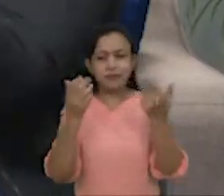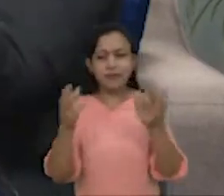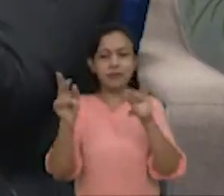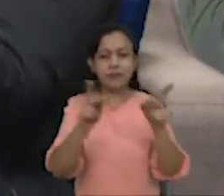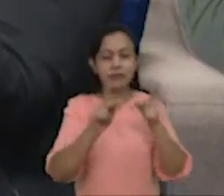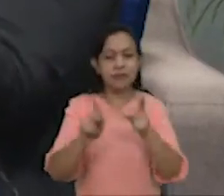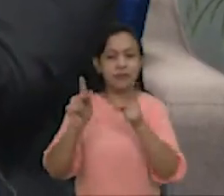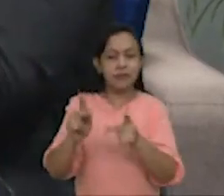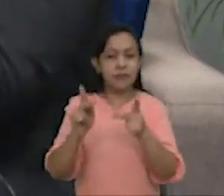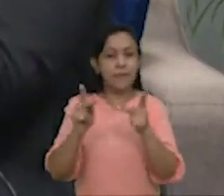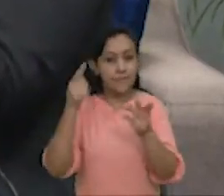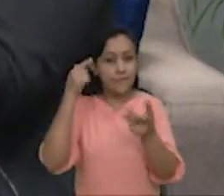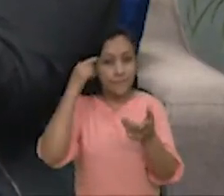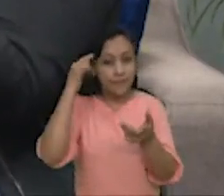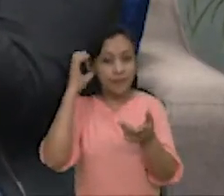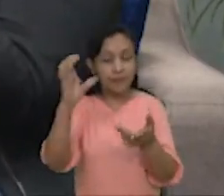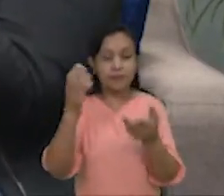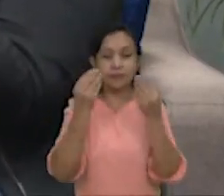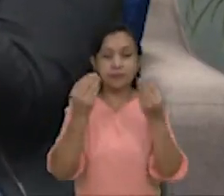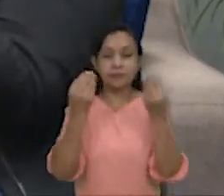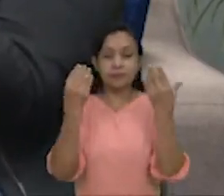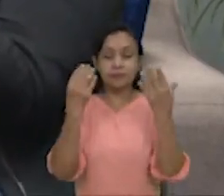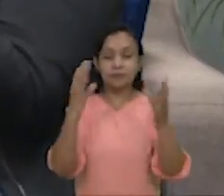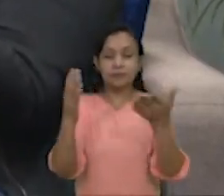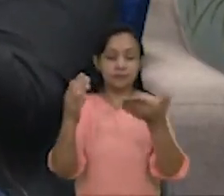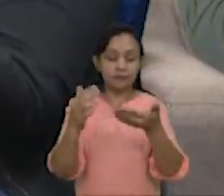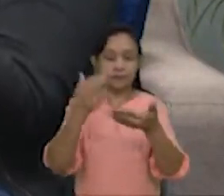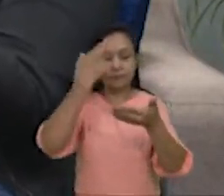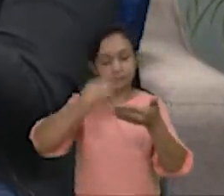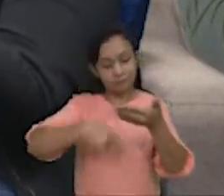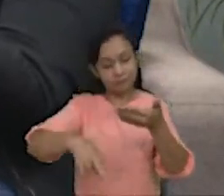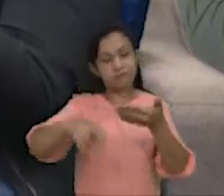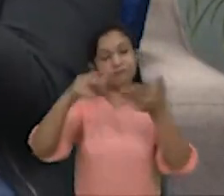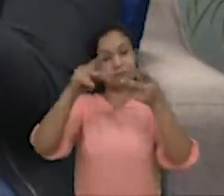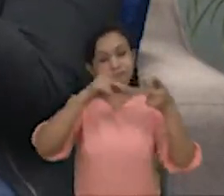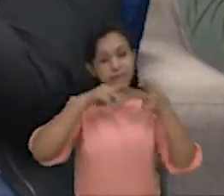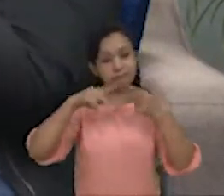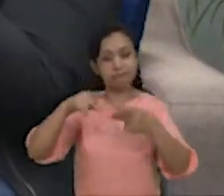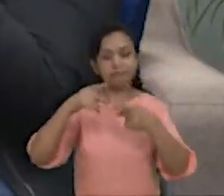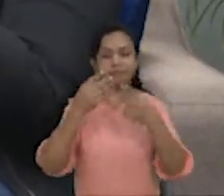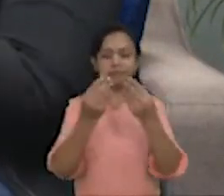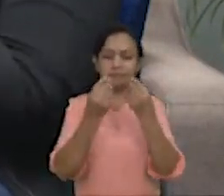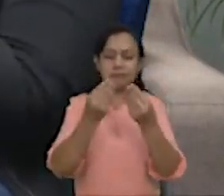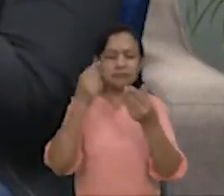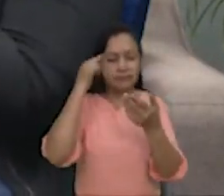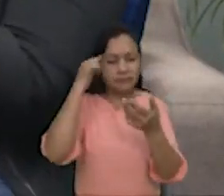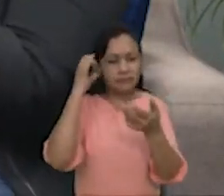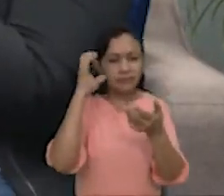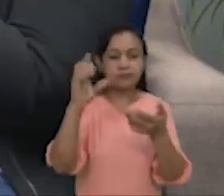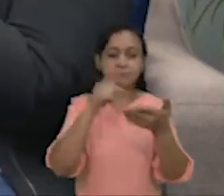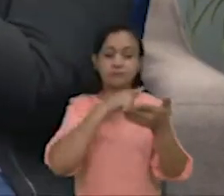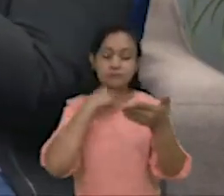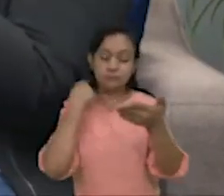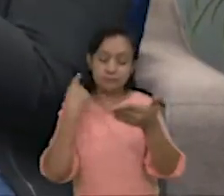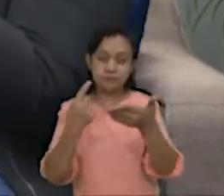gente, creía. Te digo que cree, y eso tiene que ver mucho con los filtros religioso, o sea, si sos súper creyente y